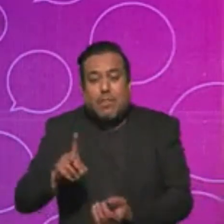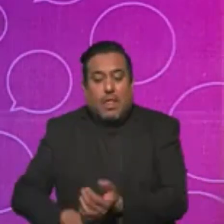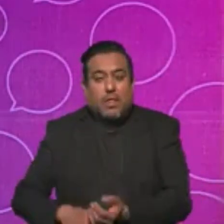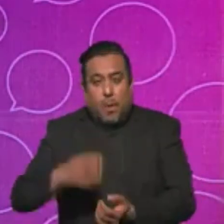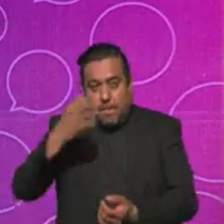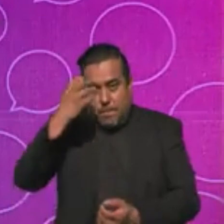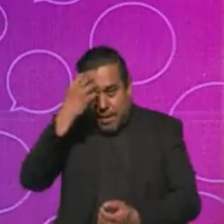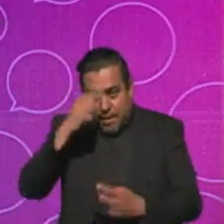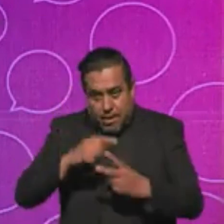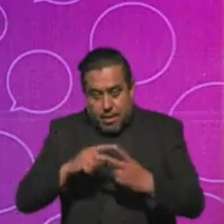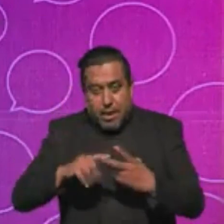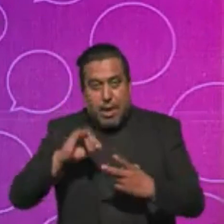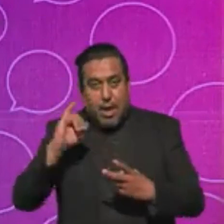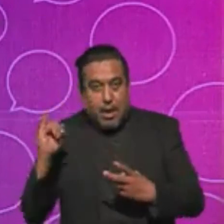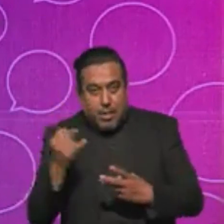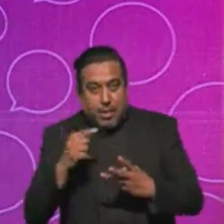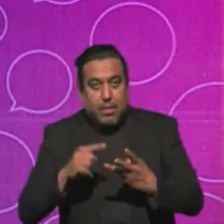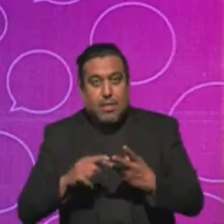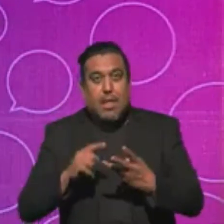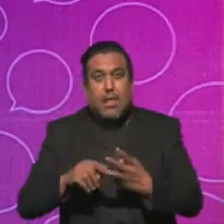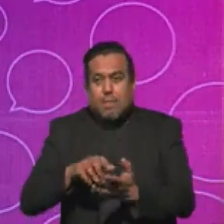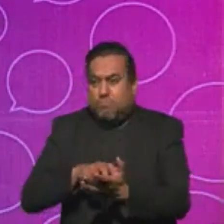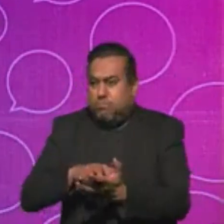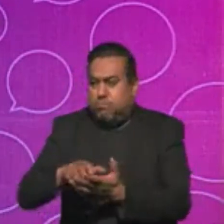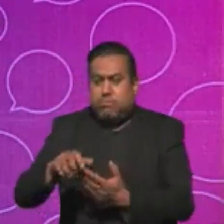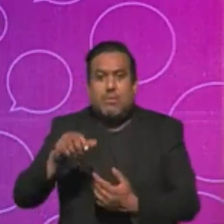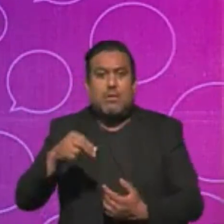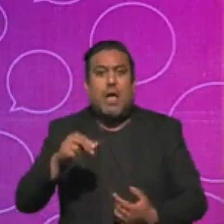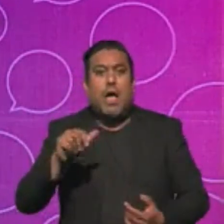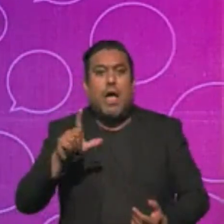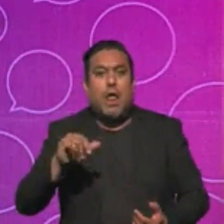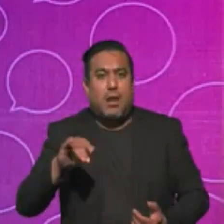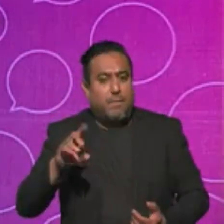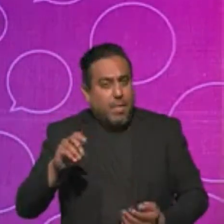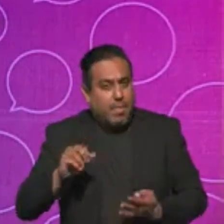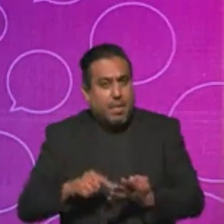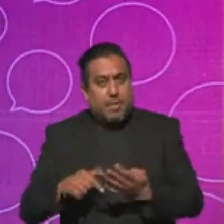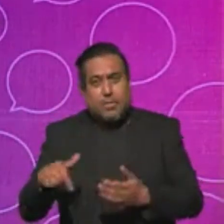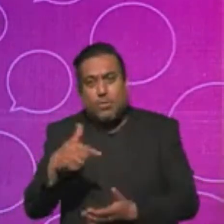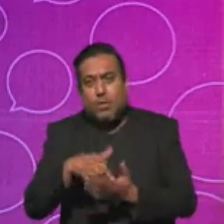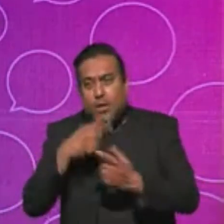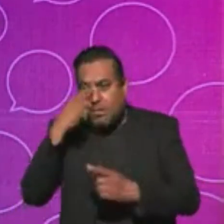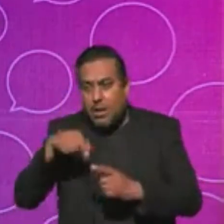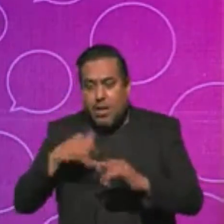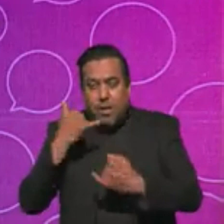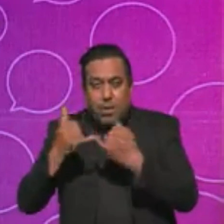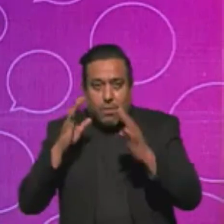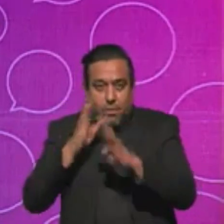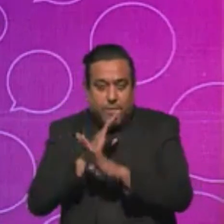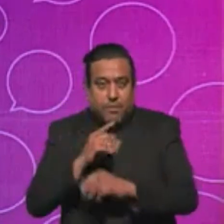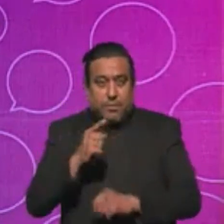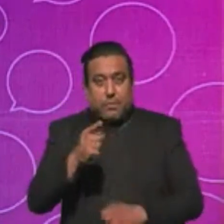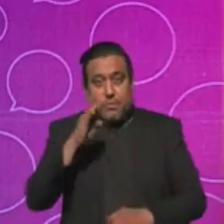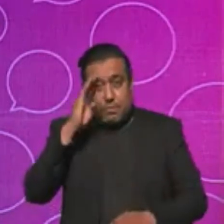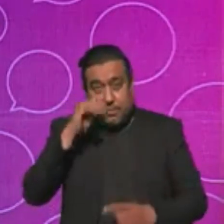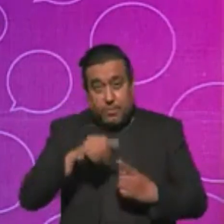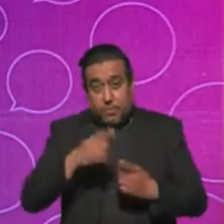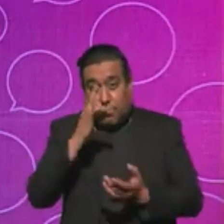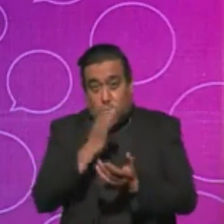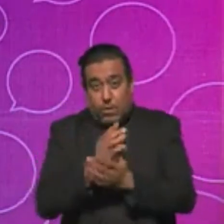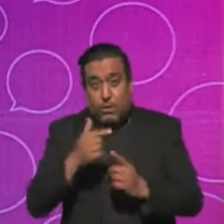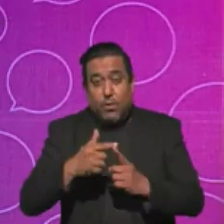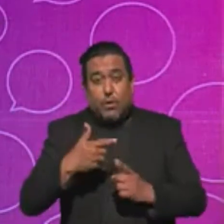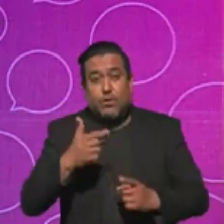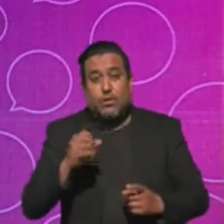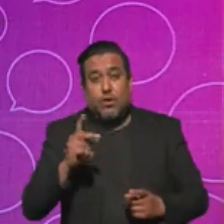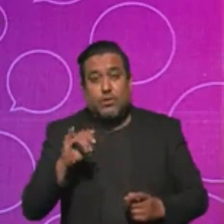jardines Alamedas mercados centros de recreación hoy en día Celaya nada más tiene el parque sochipili y